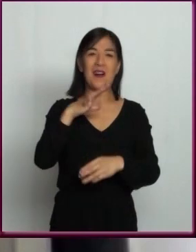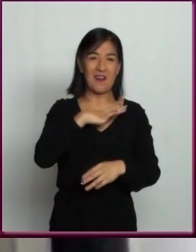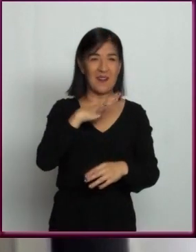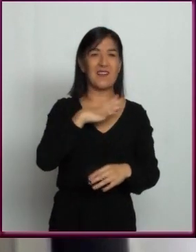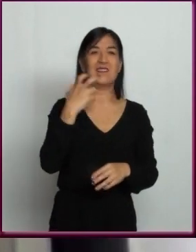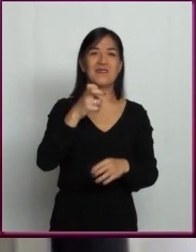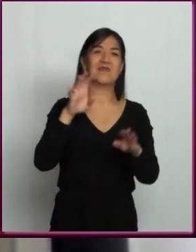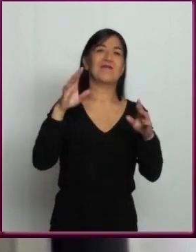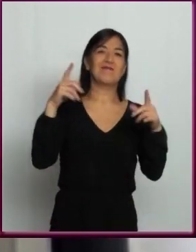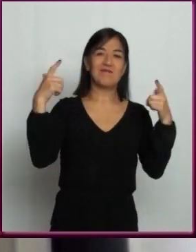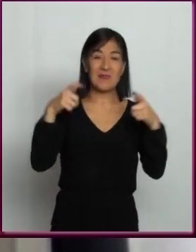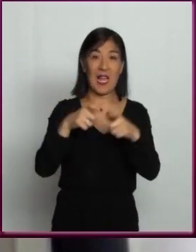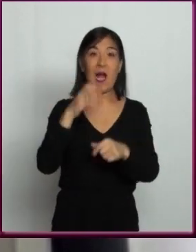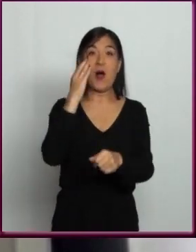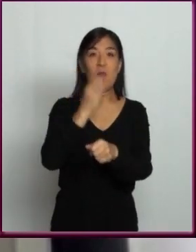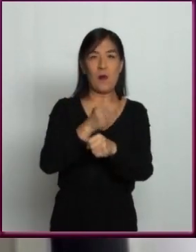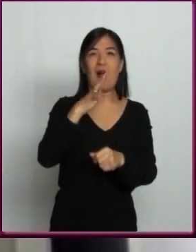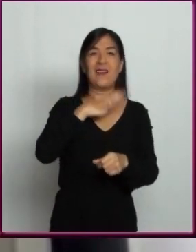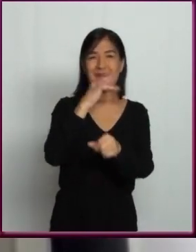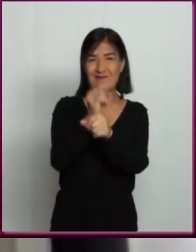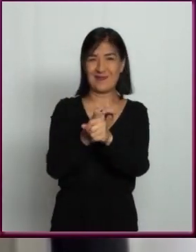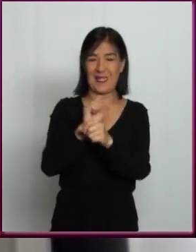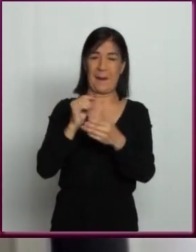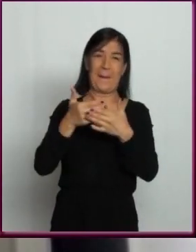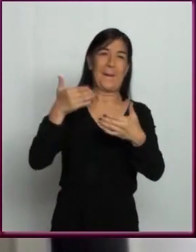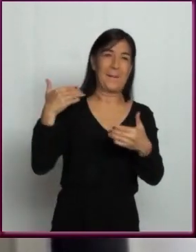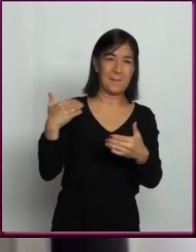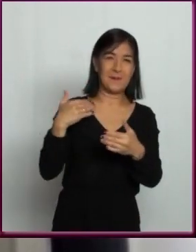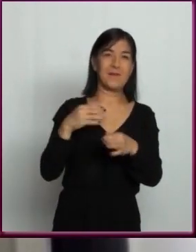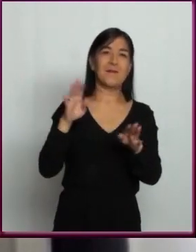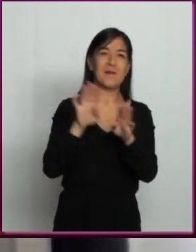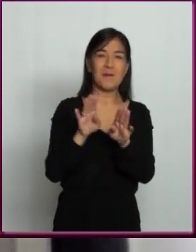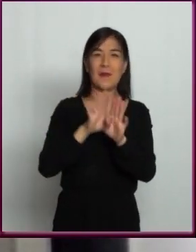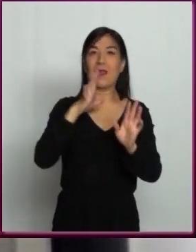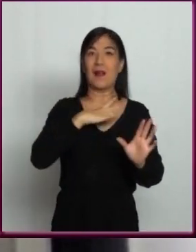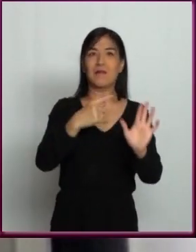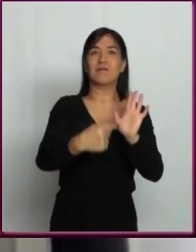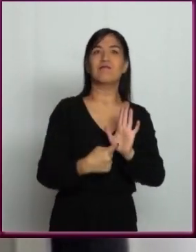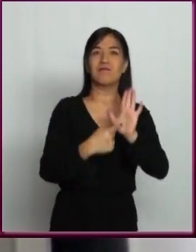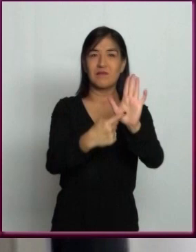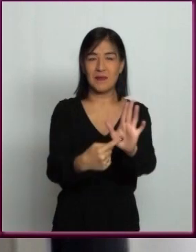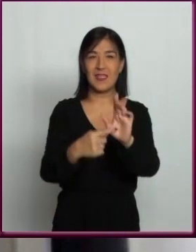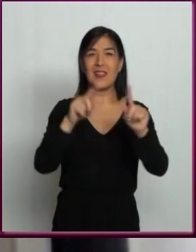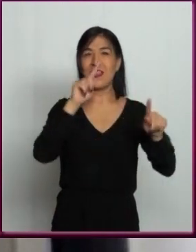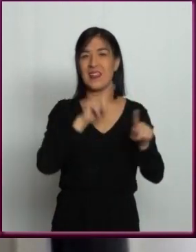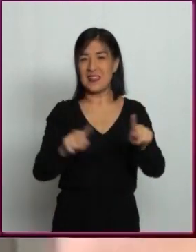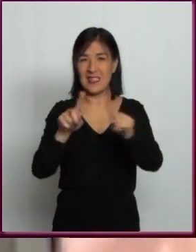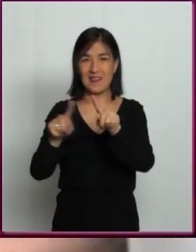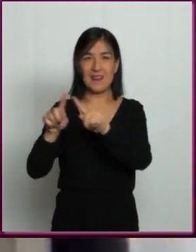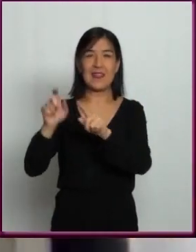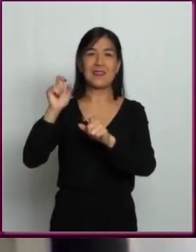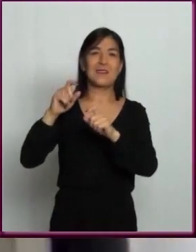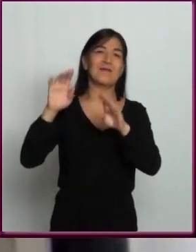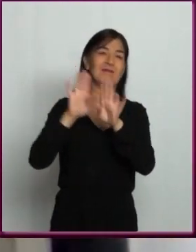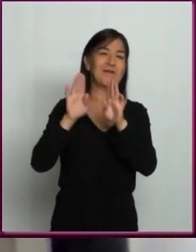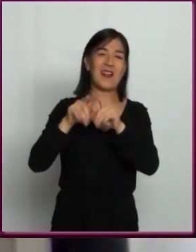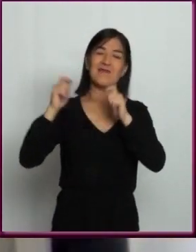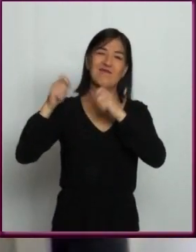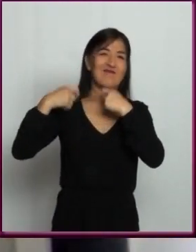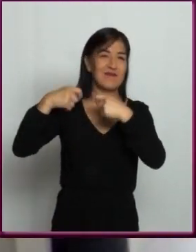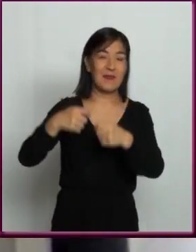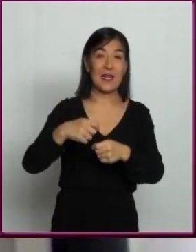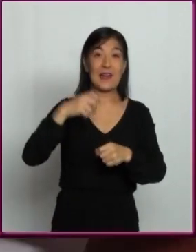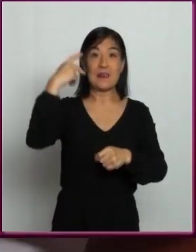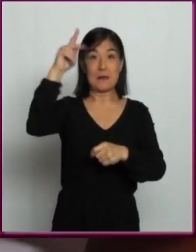Estudios recientes que han llevado muestreos de la diversidad de insectos por décadas, esto